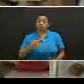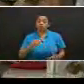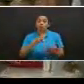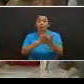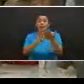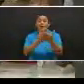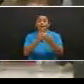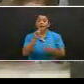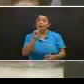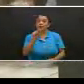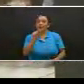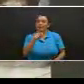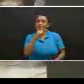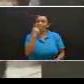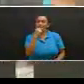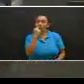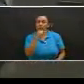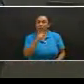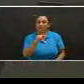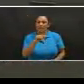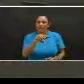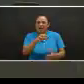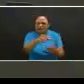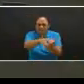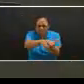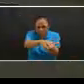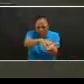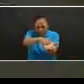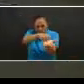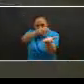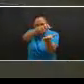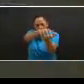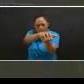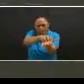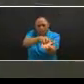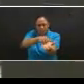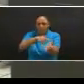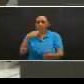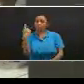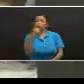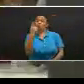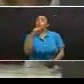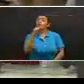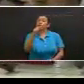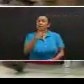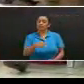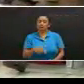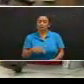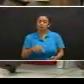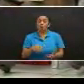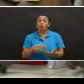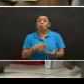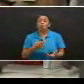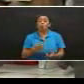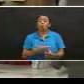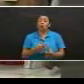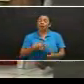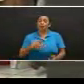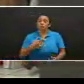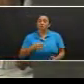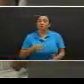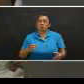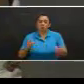esa mujer, porque ella se arrastró entre todos los que iban ahí. Cuando sintió la mano en su tobillo,